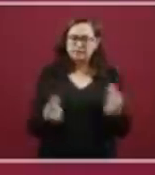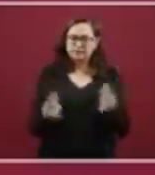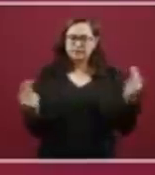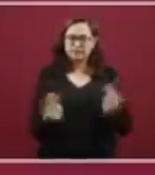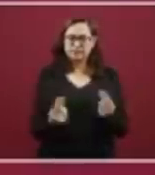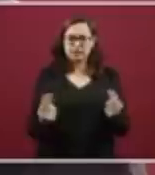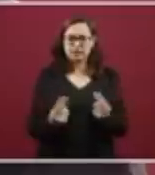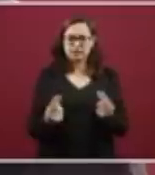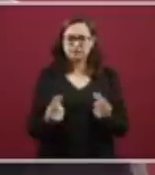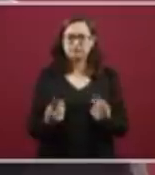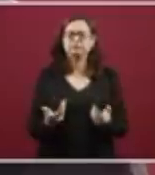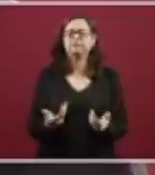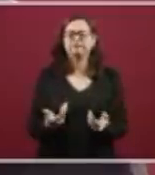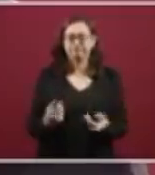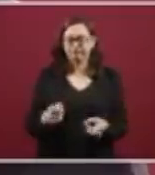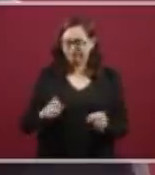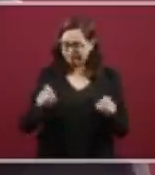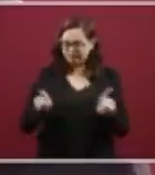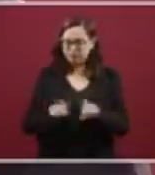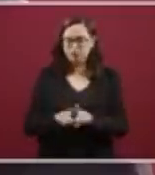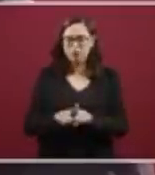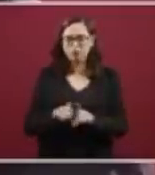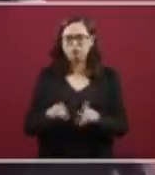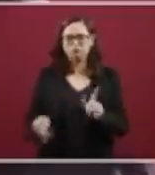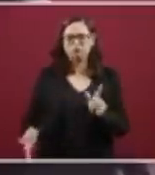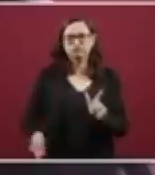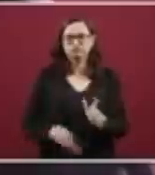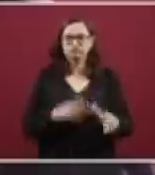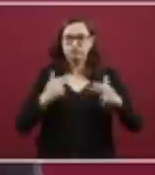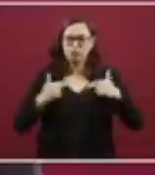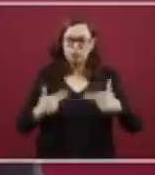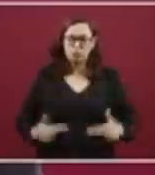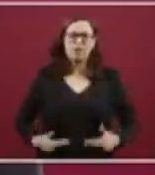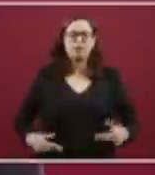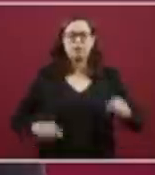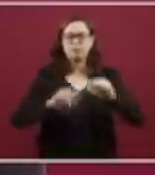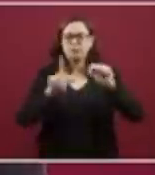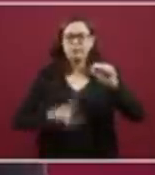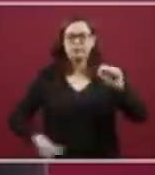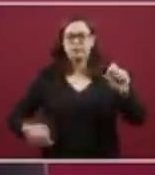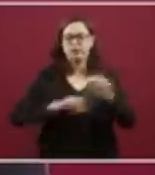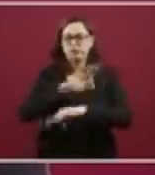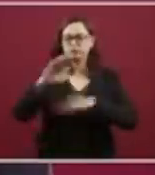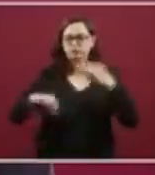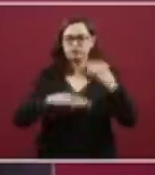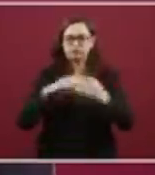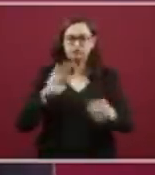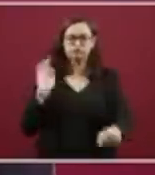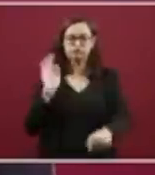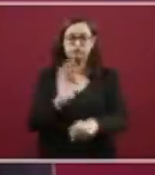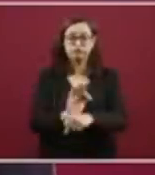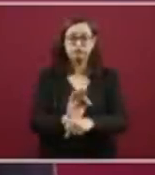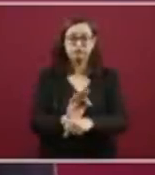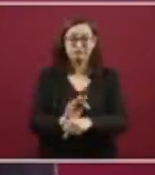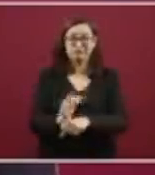vocación humanista de todos los mexicanos. Eso fue lo que